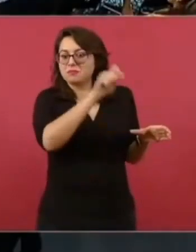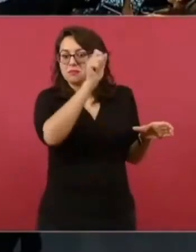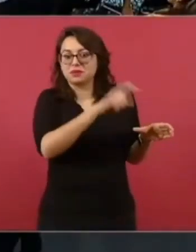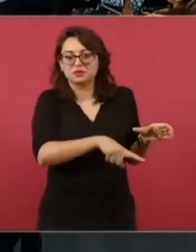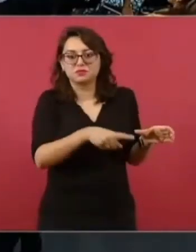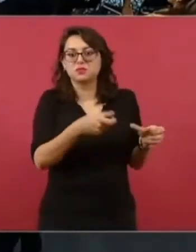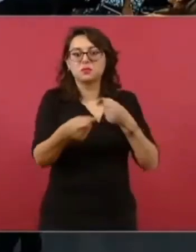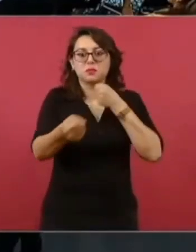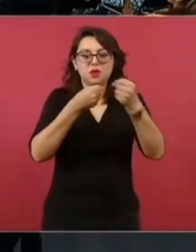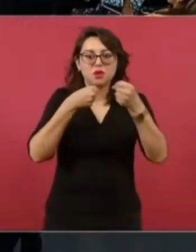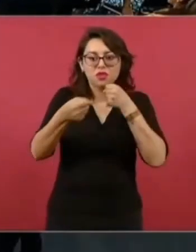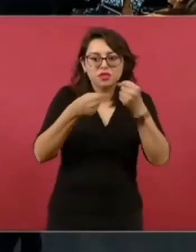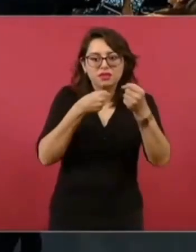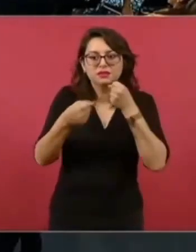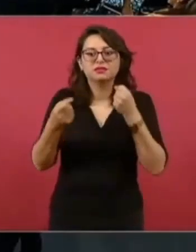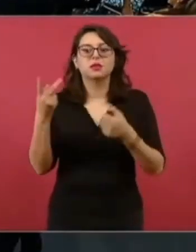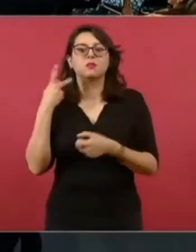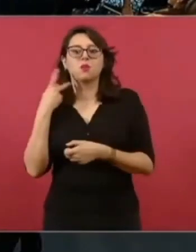periodistas, estos